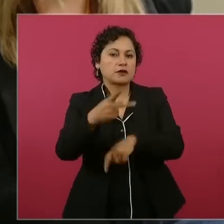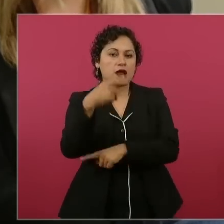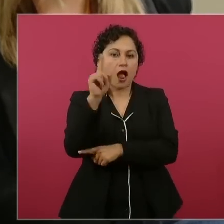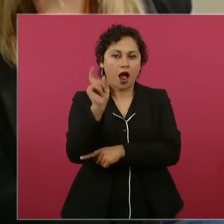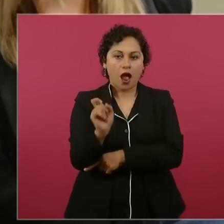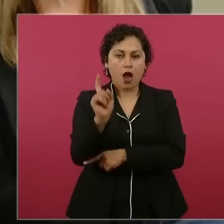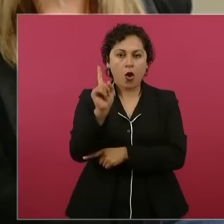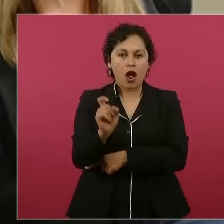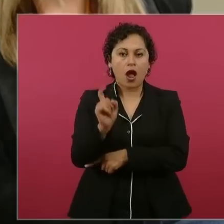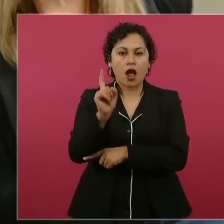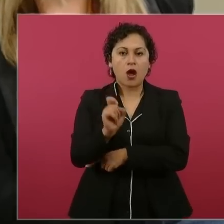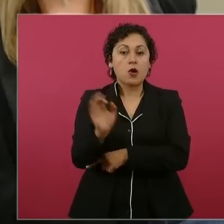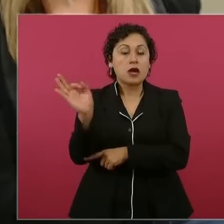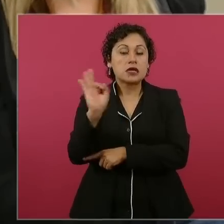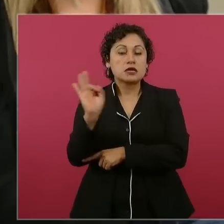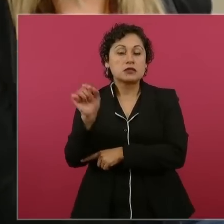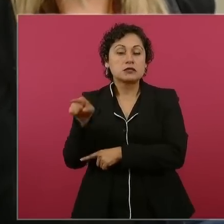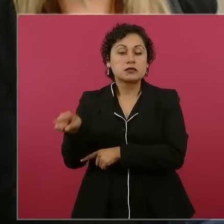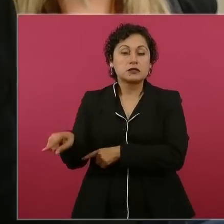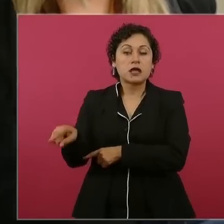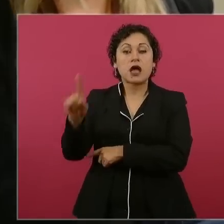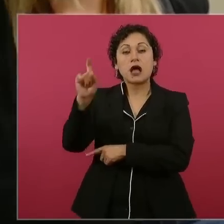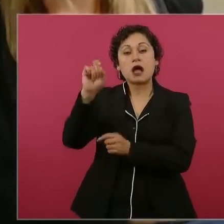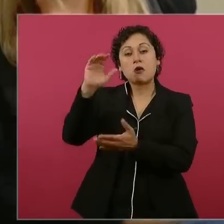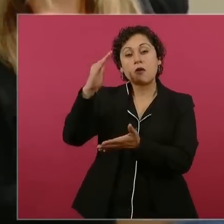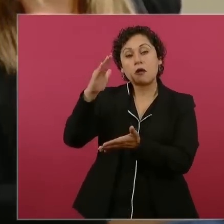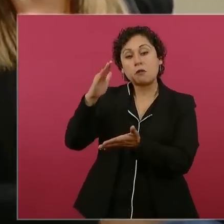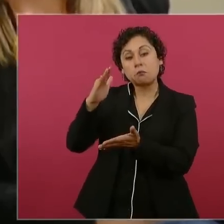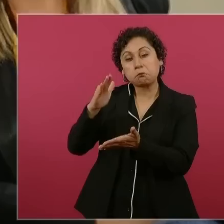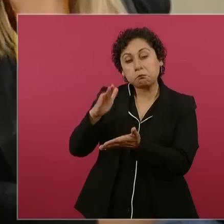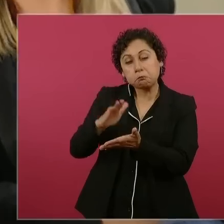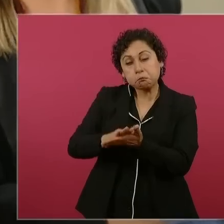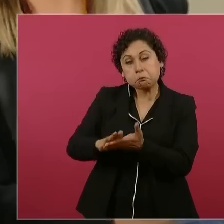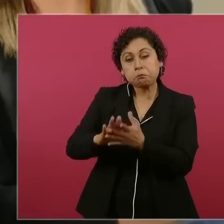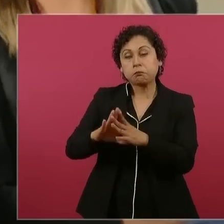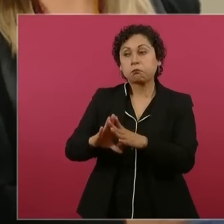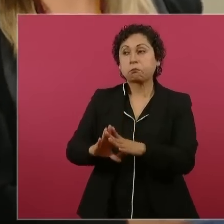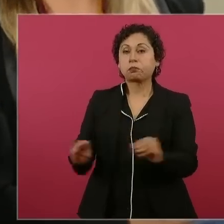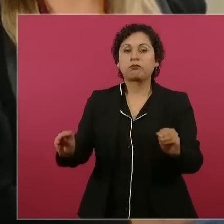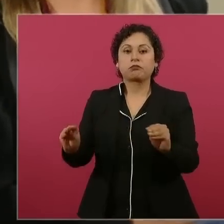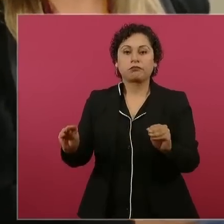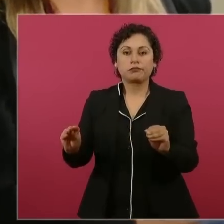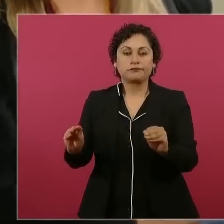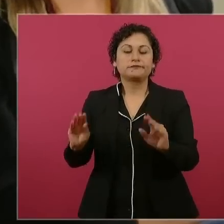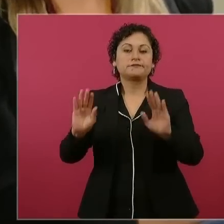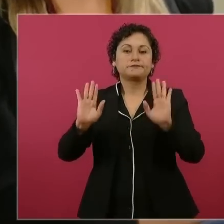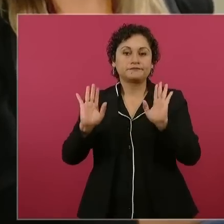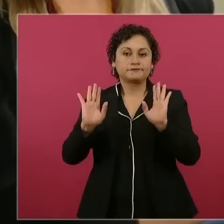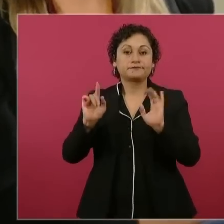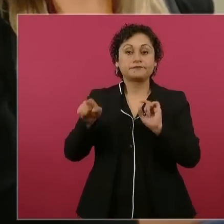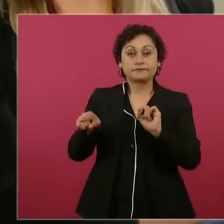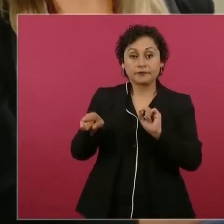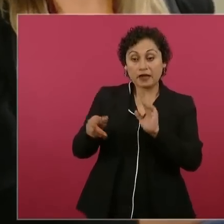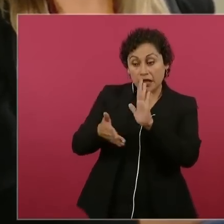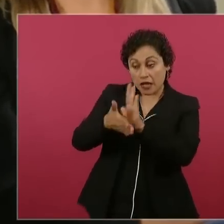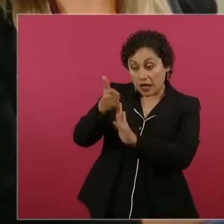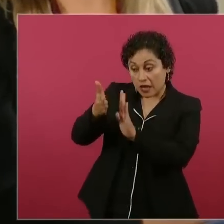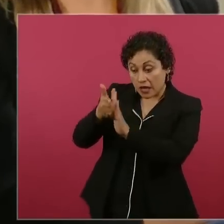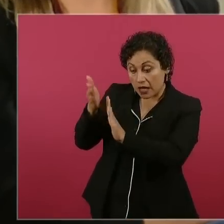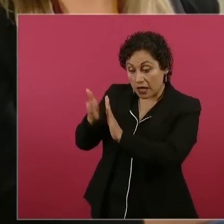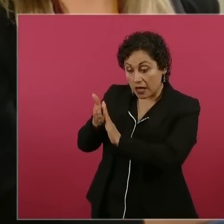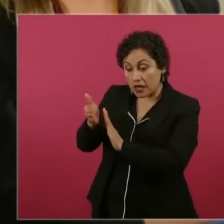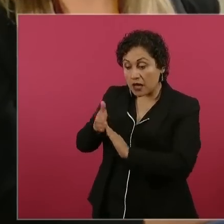estrés hídrico y desertificación. En estas obras se están estimando todo lo que se espera en el